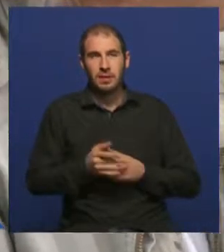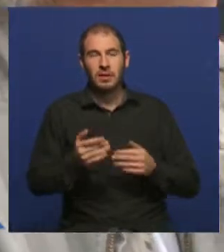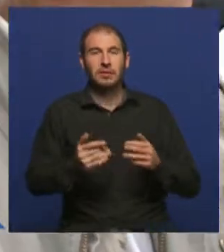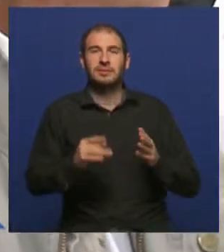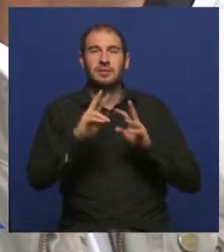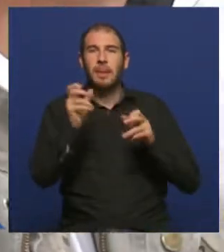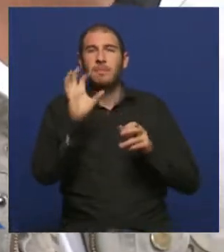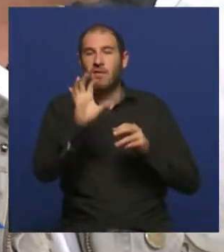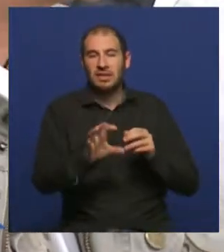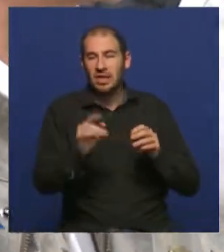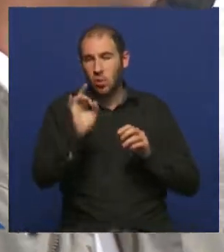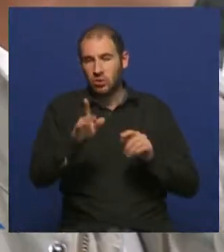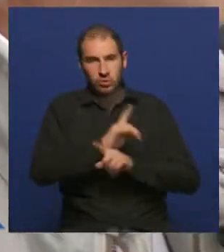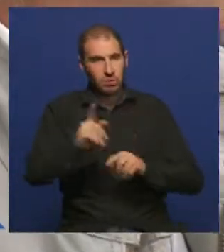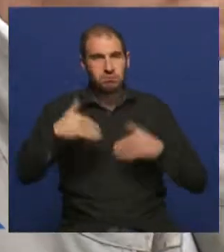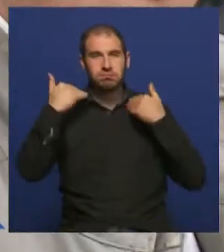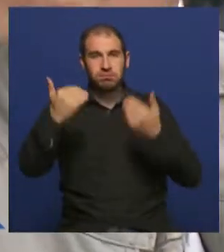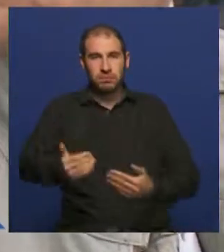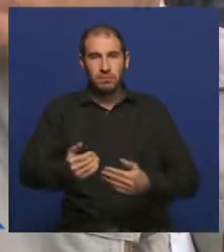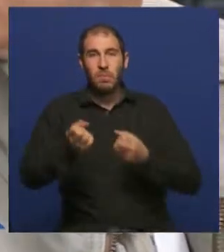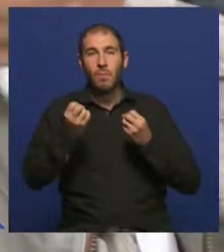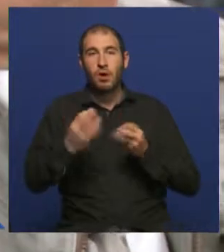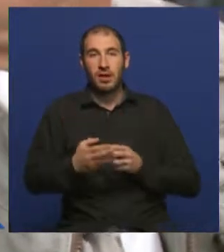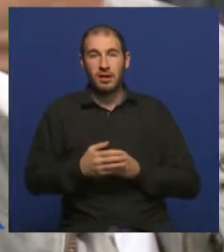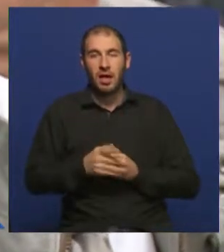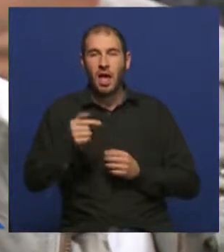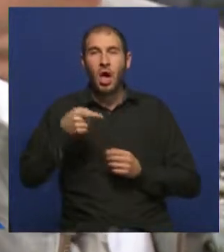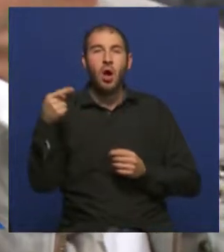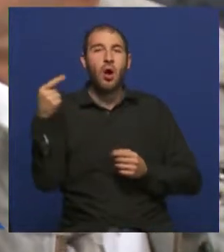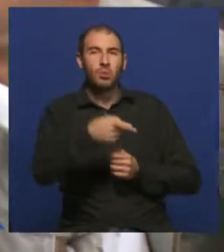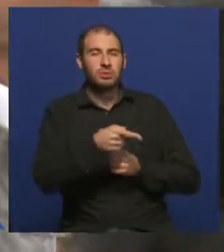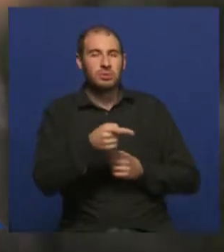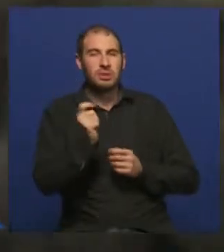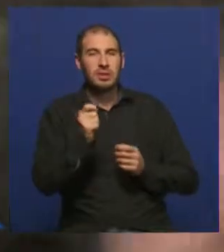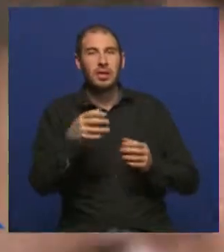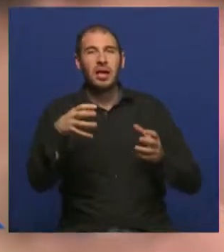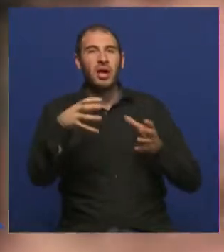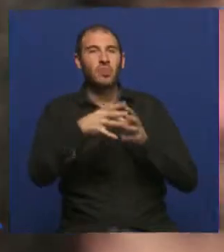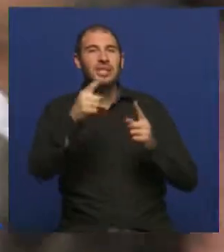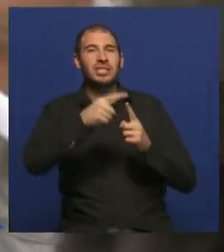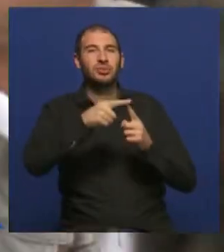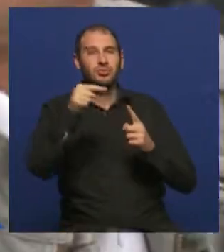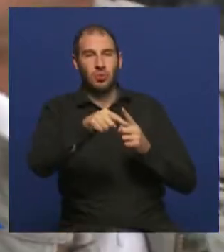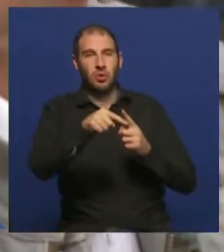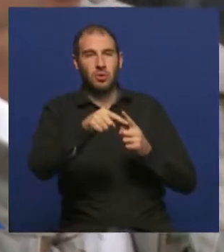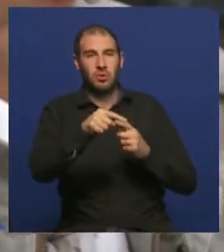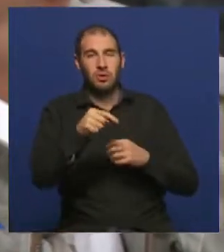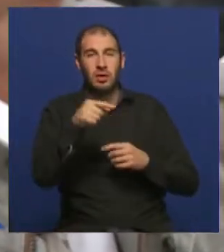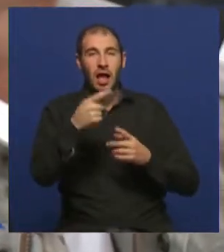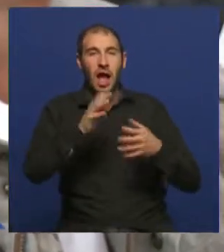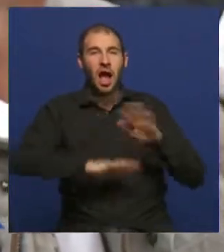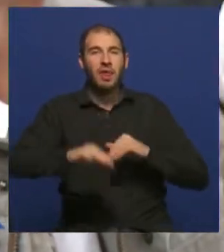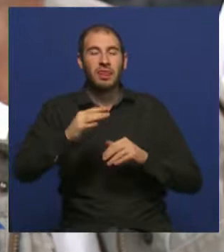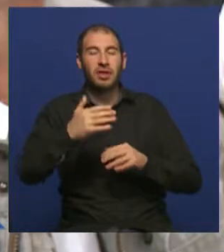límites provinciales este juicio, porque se está enjuiciando a una institución que actuó durante